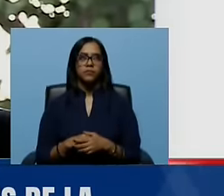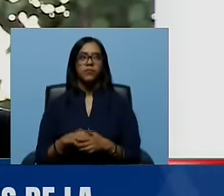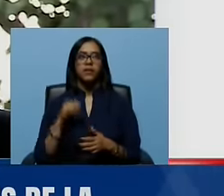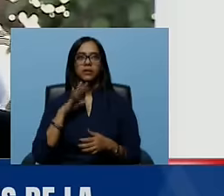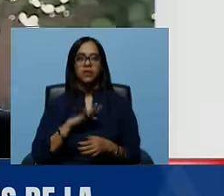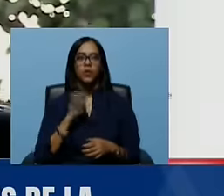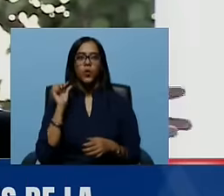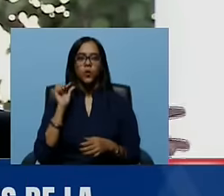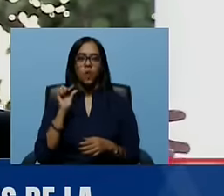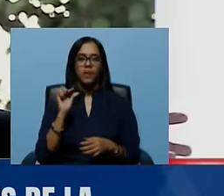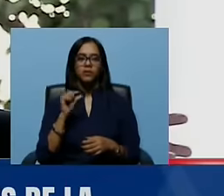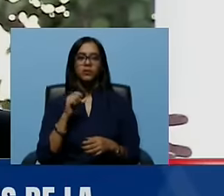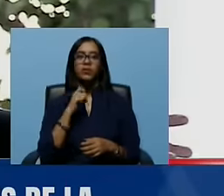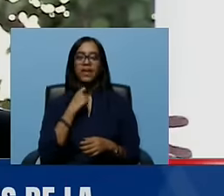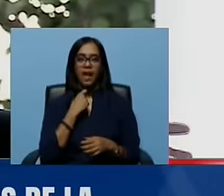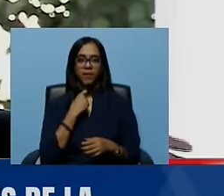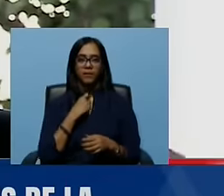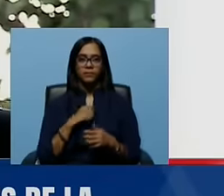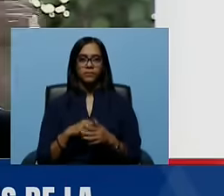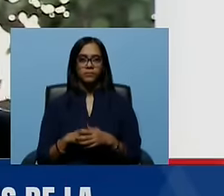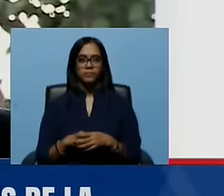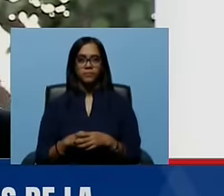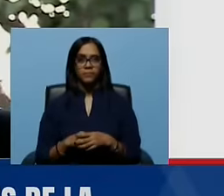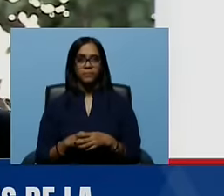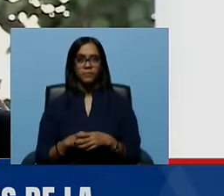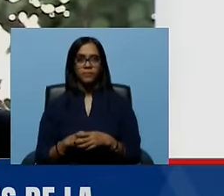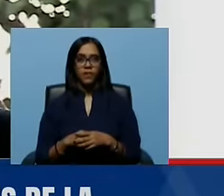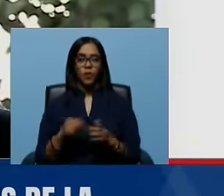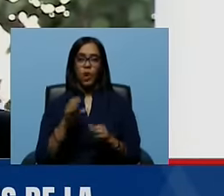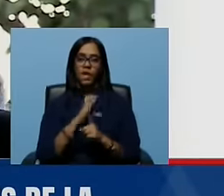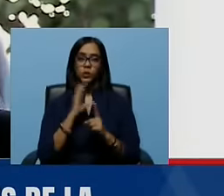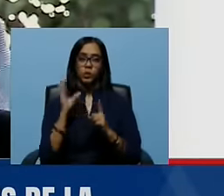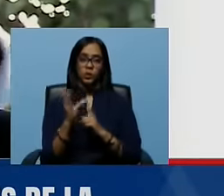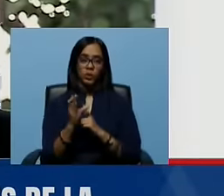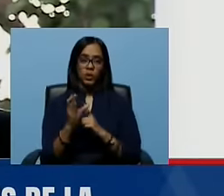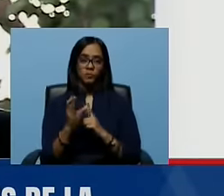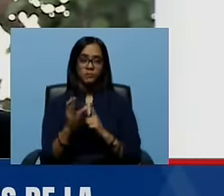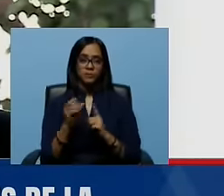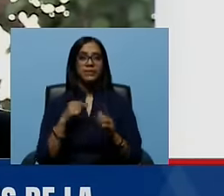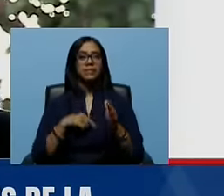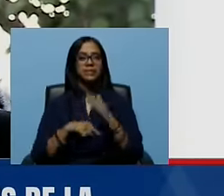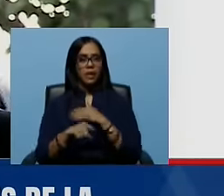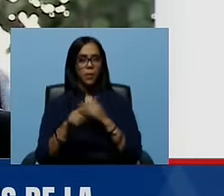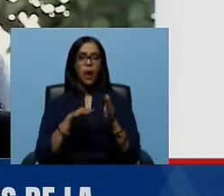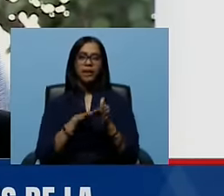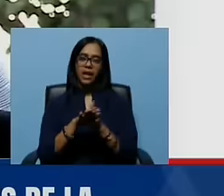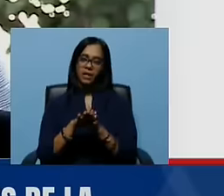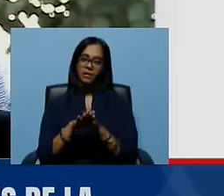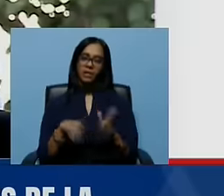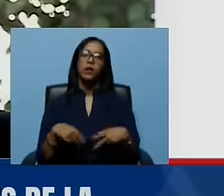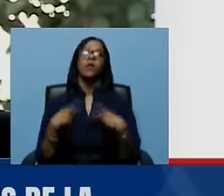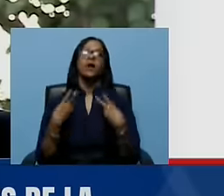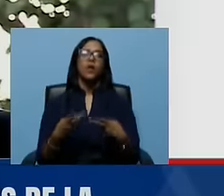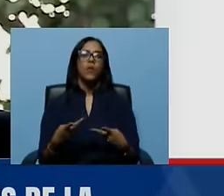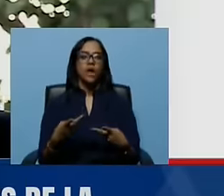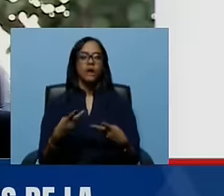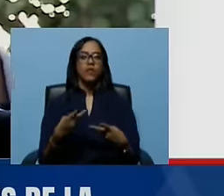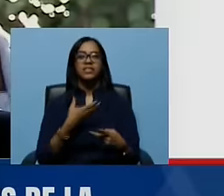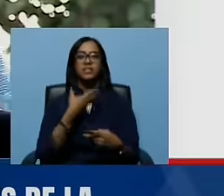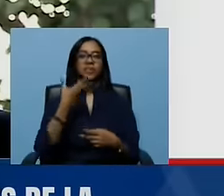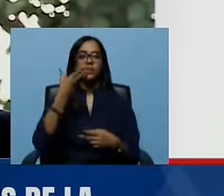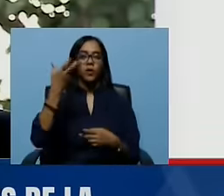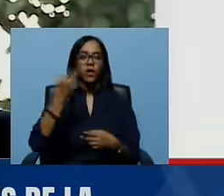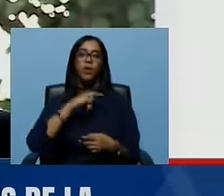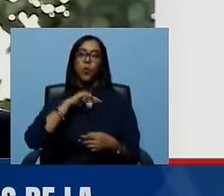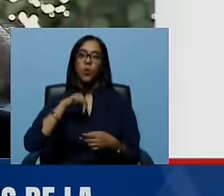Estamos en un momento clave, o con la cultura salimos adelante con una nueva espiritualidad, con